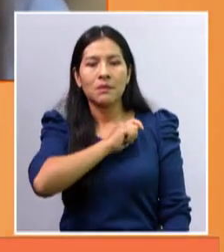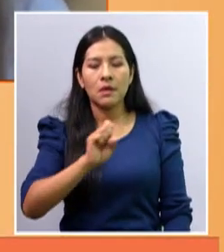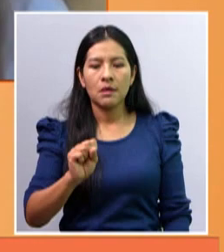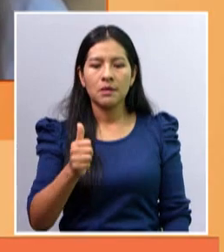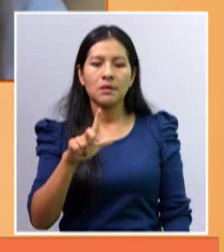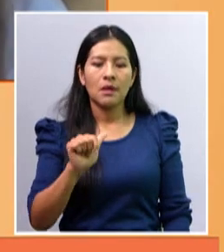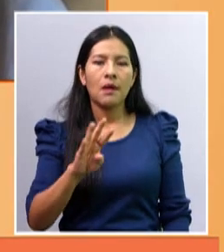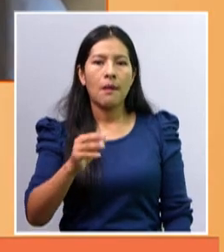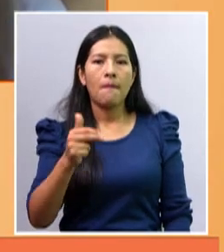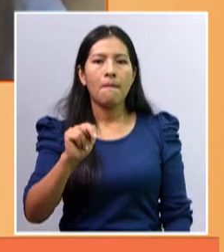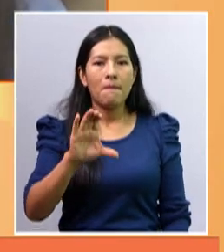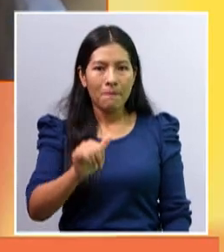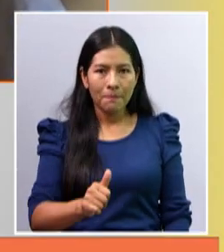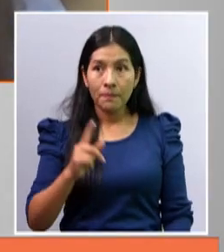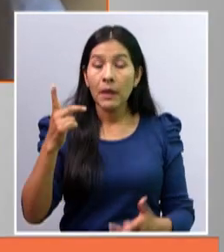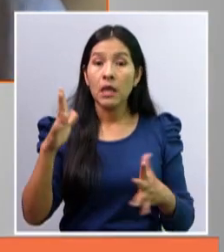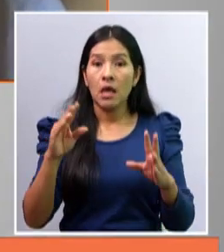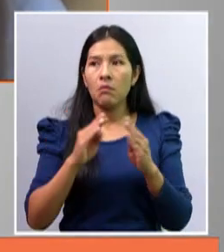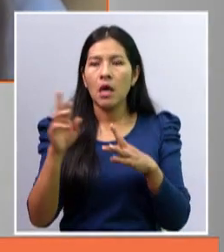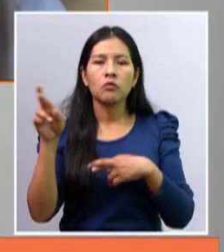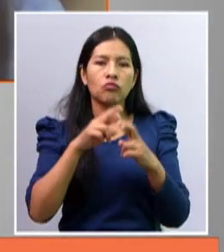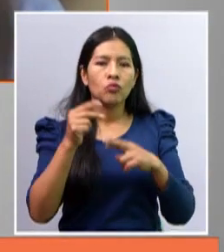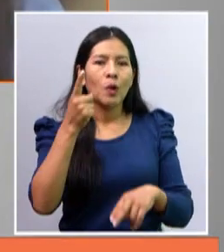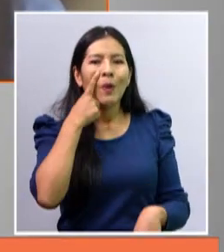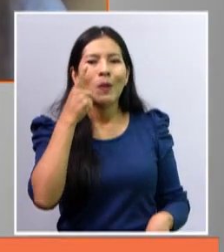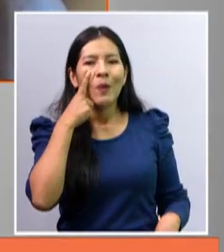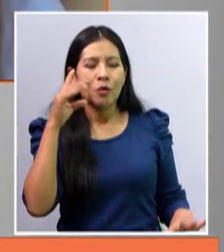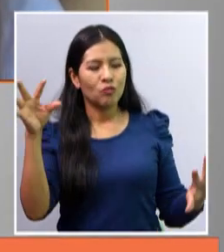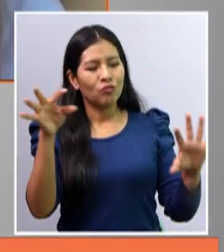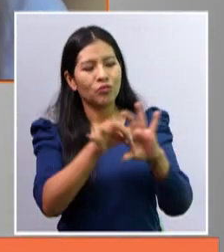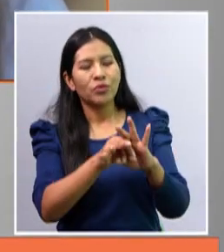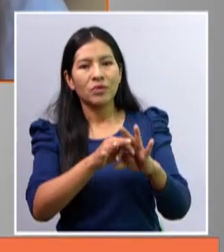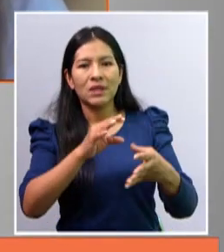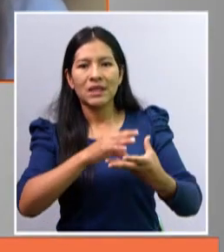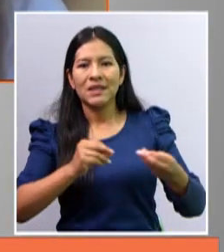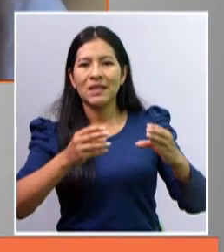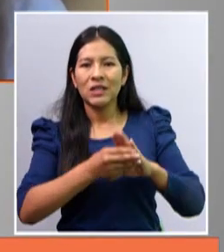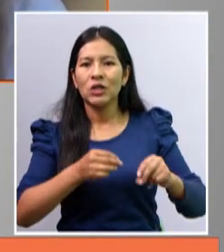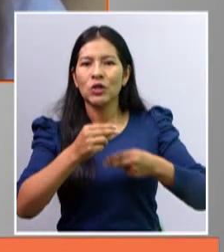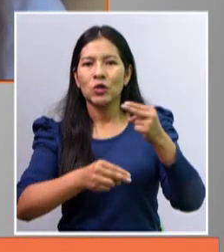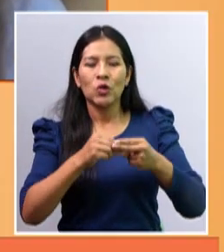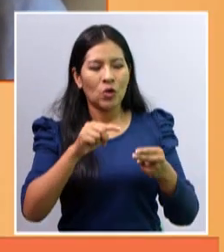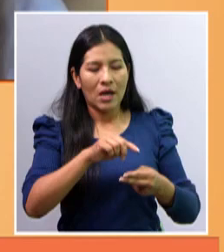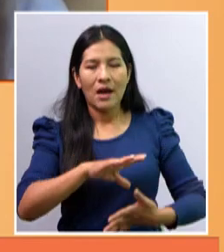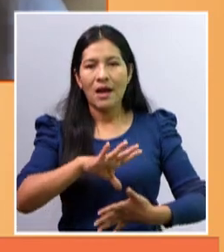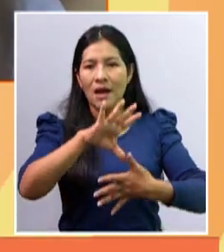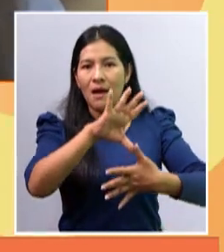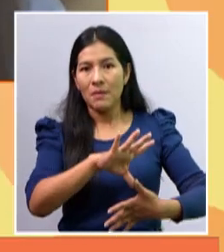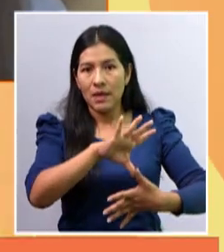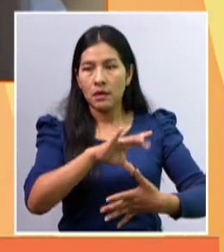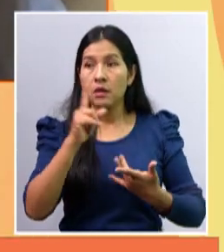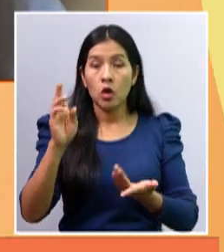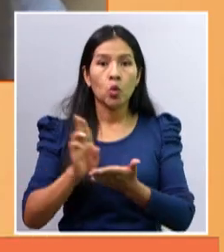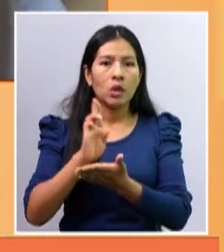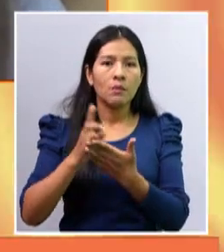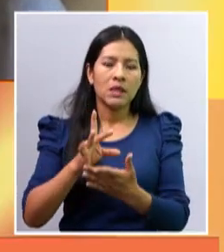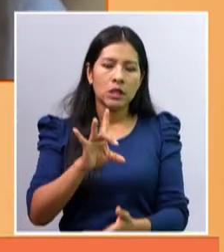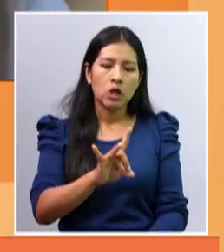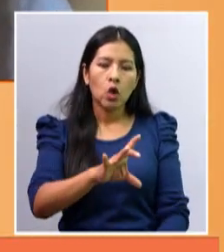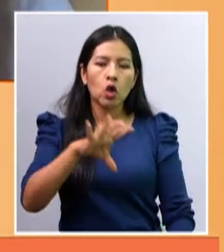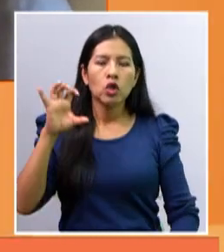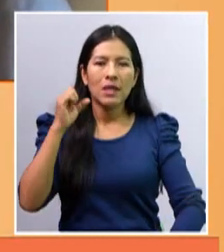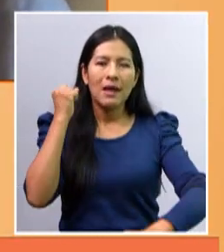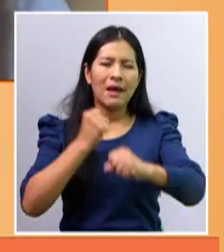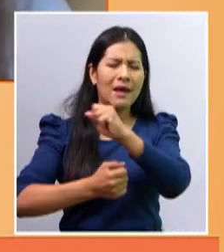además está muy relacionada con América No desde la historia misma una universidad con ochocientos años de antigüedad